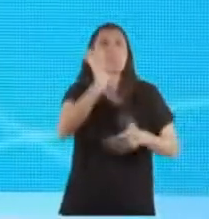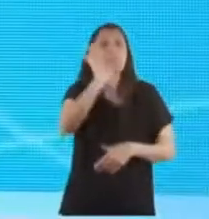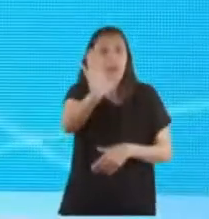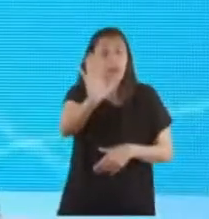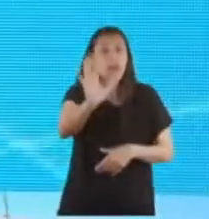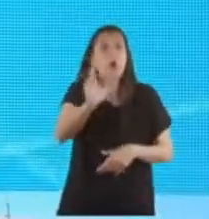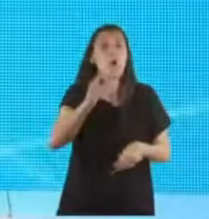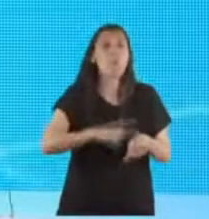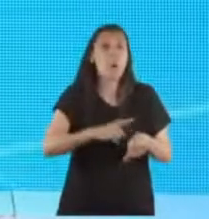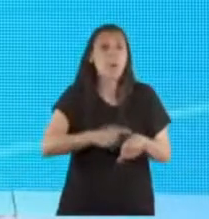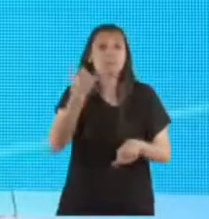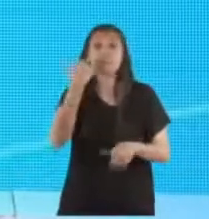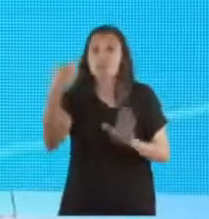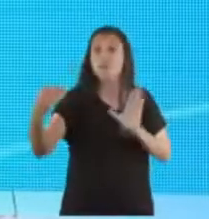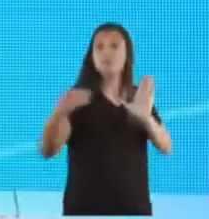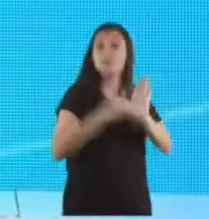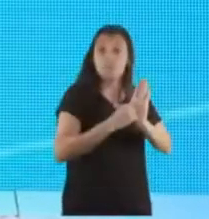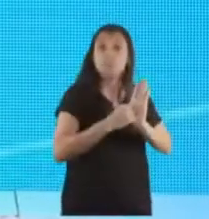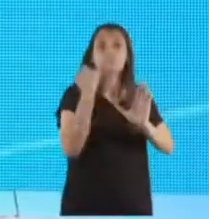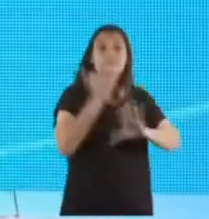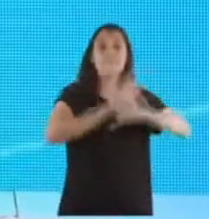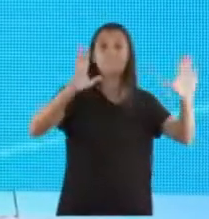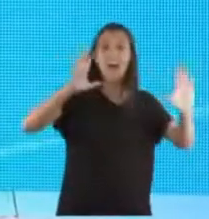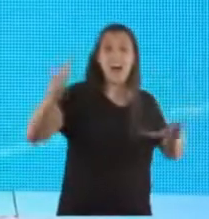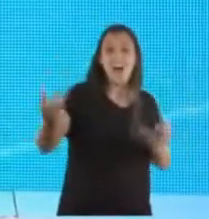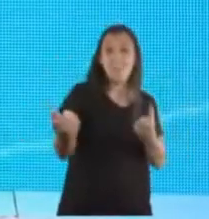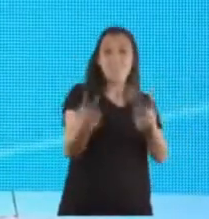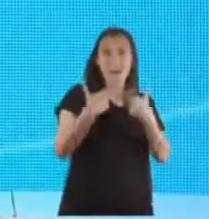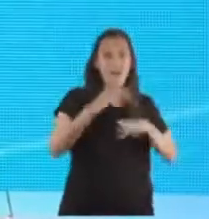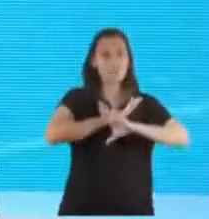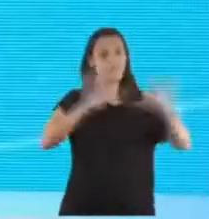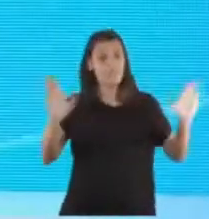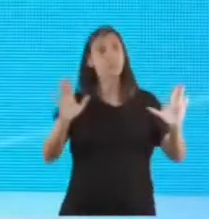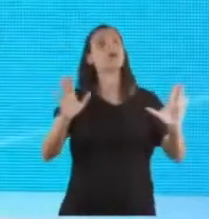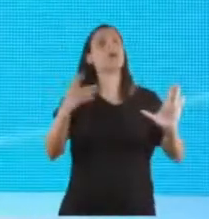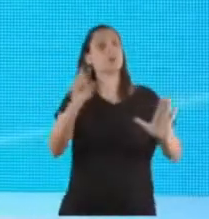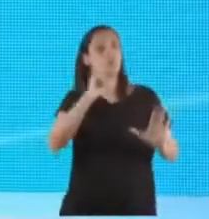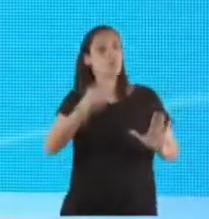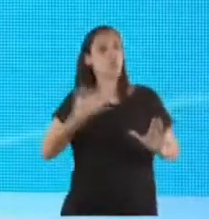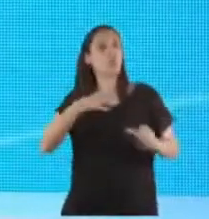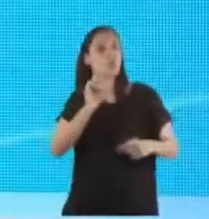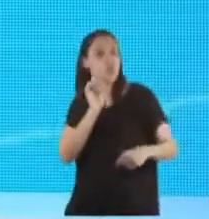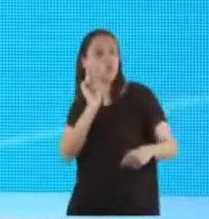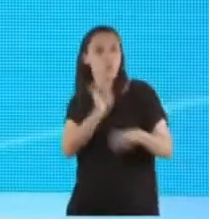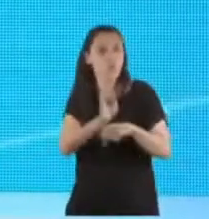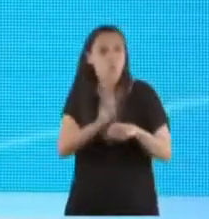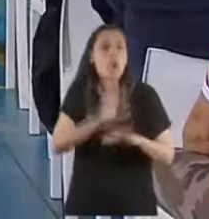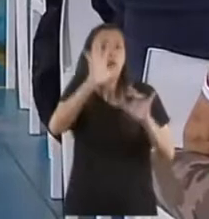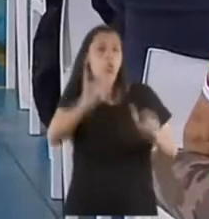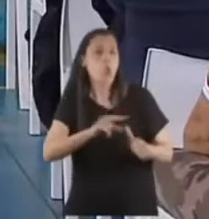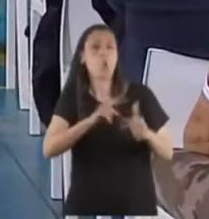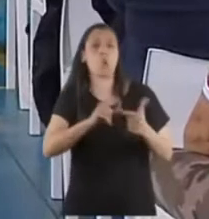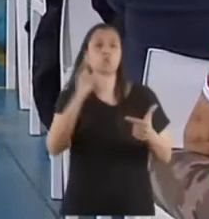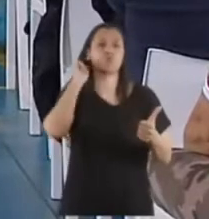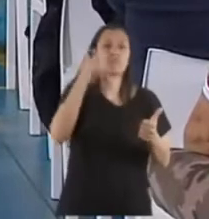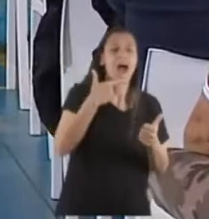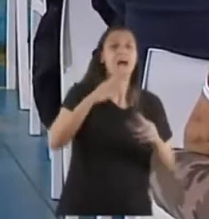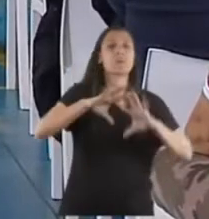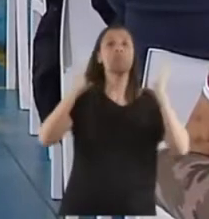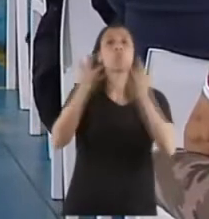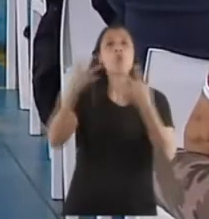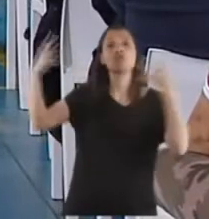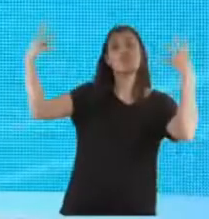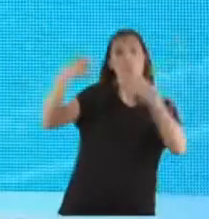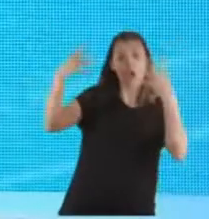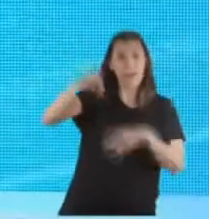vez que estamos inscriptos, cuidemos la luz, cuidemos el gas. El mundo está en guerra, la Argentina